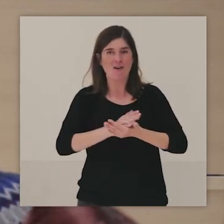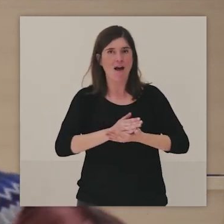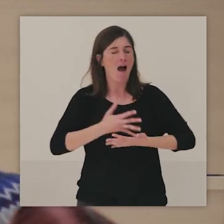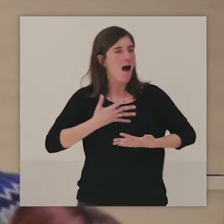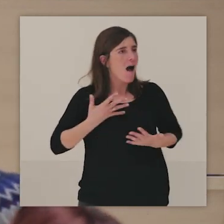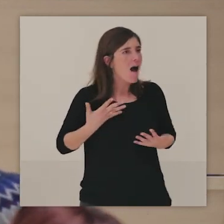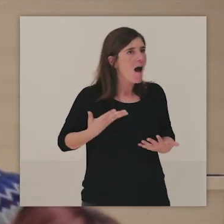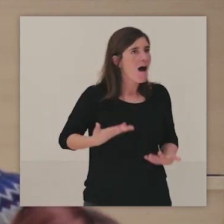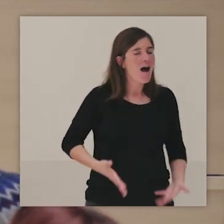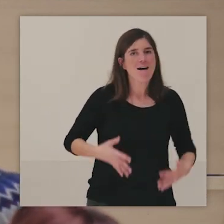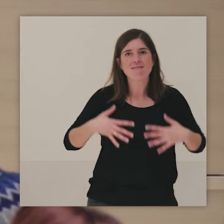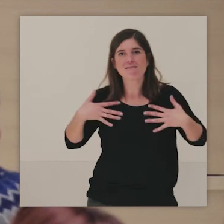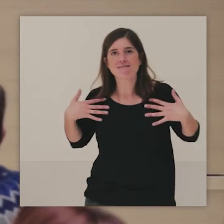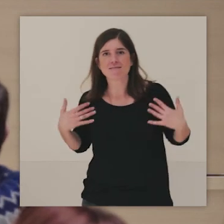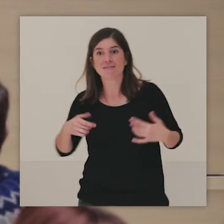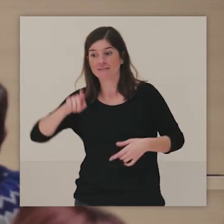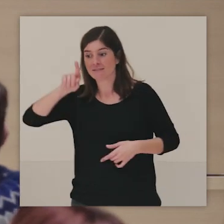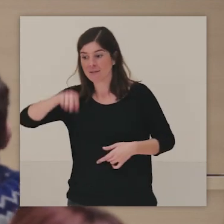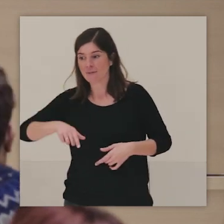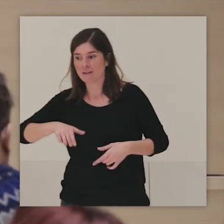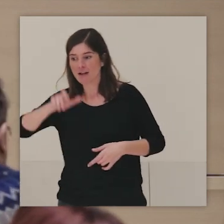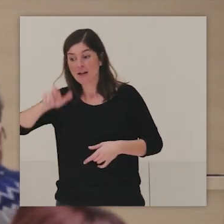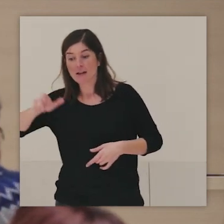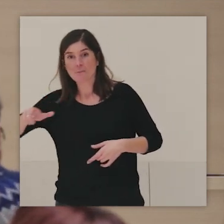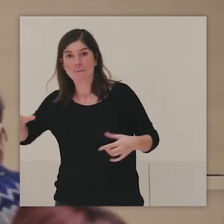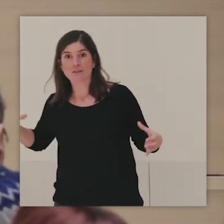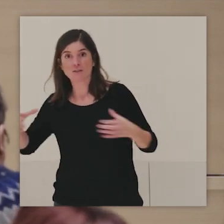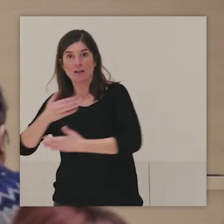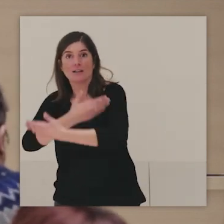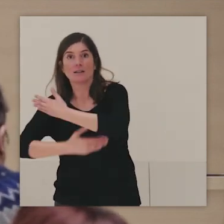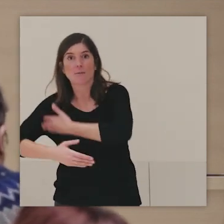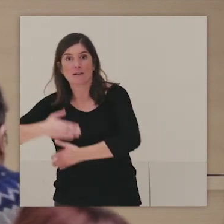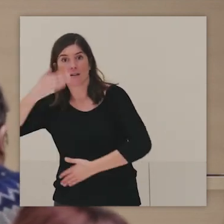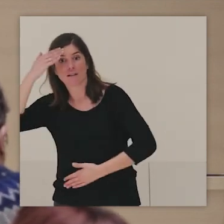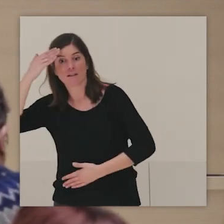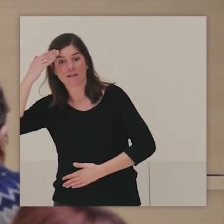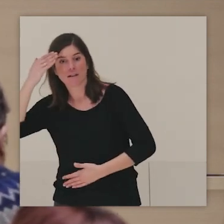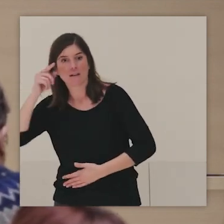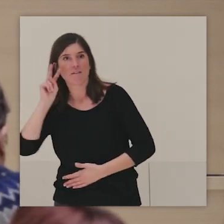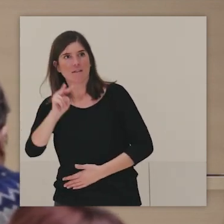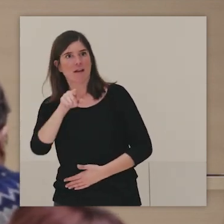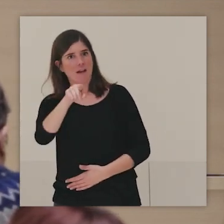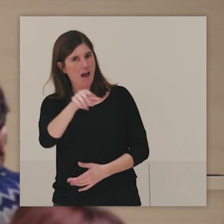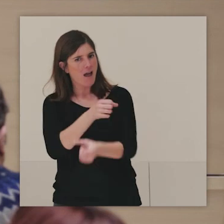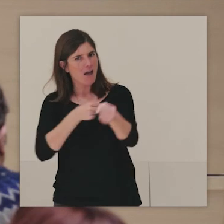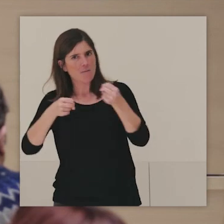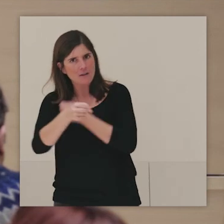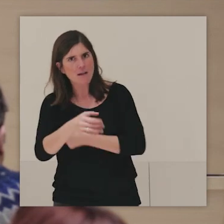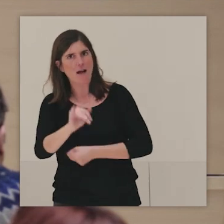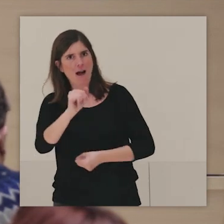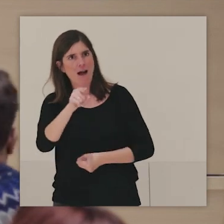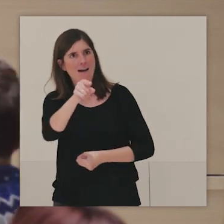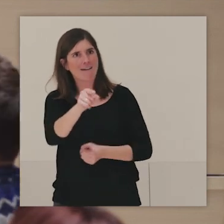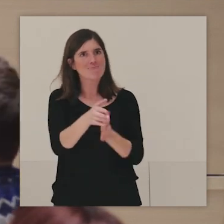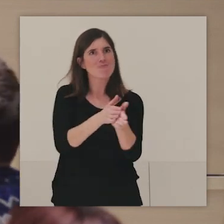les gusta porque ven que la persona que está mediando piensa en ellas, piensa en la forma que se tiene que dirigir y cómo